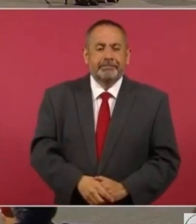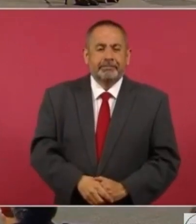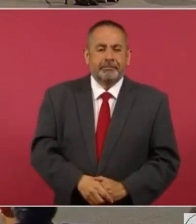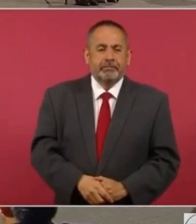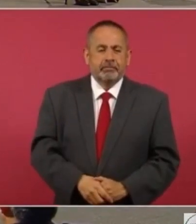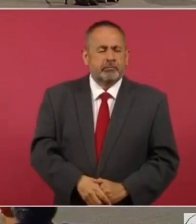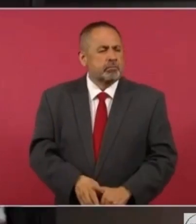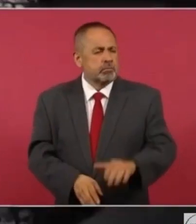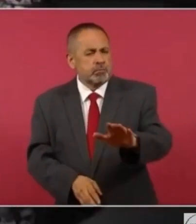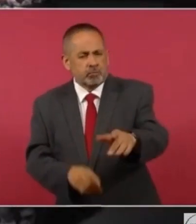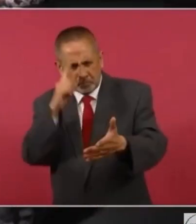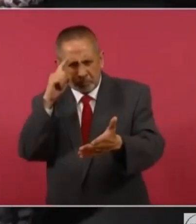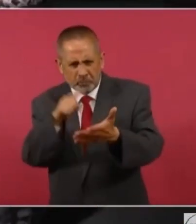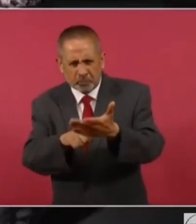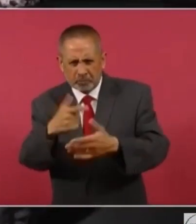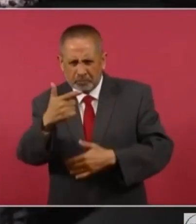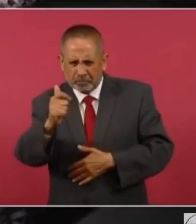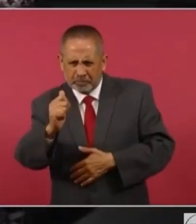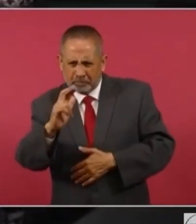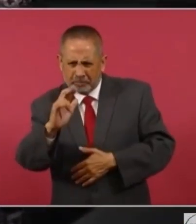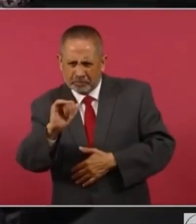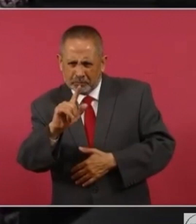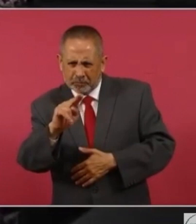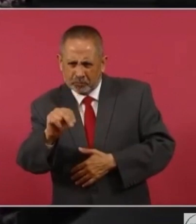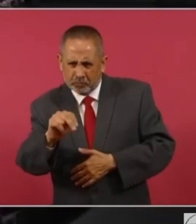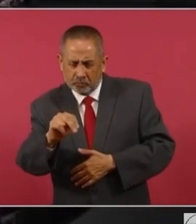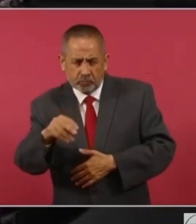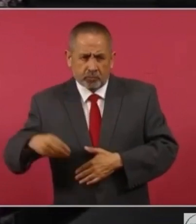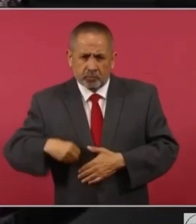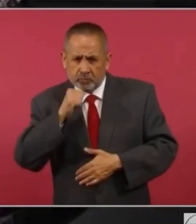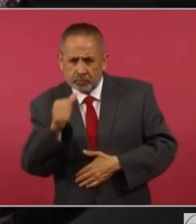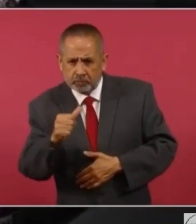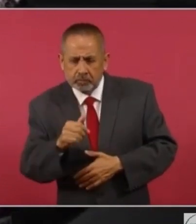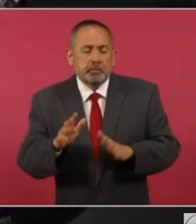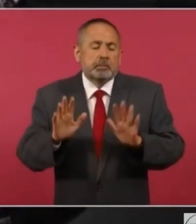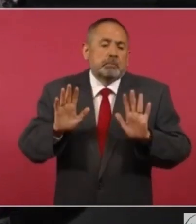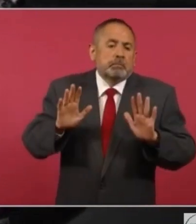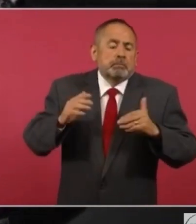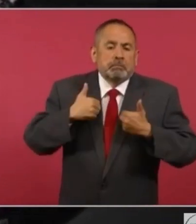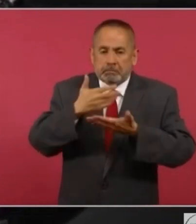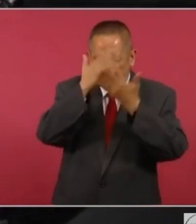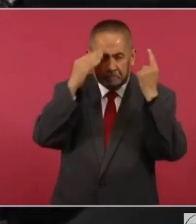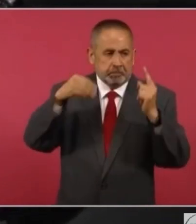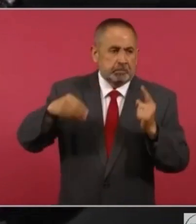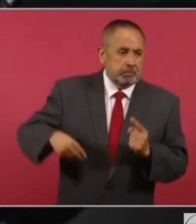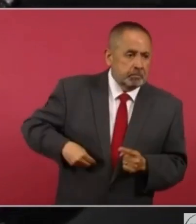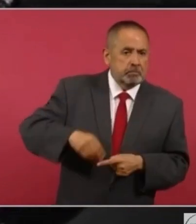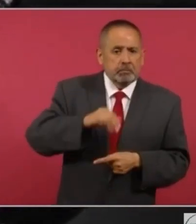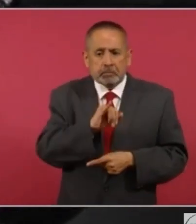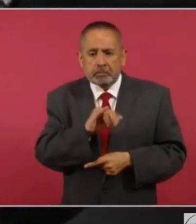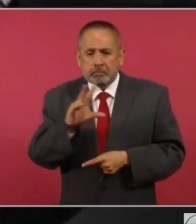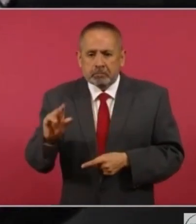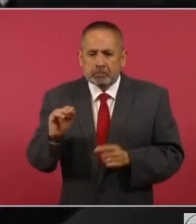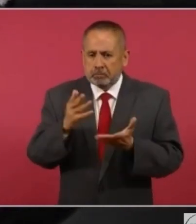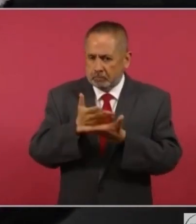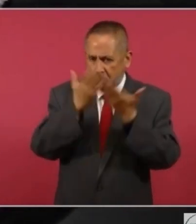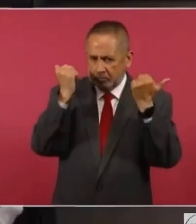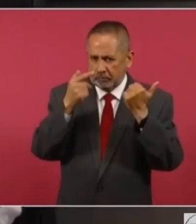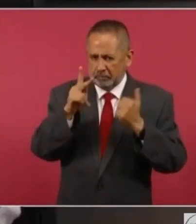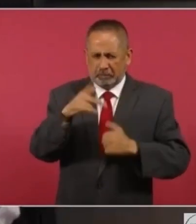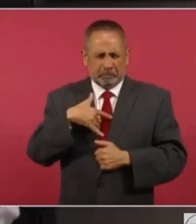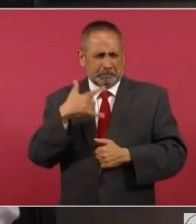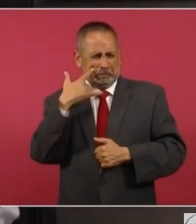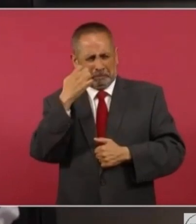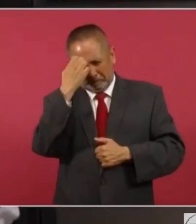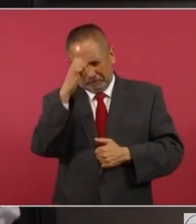¿Tú crees que García Luna es inocente? Mira, yo no puedo saber si es inocente o culpable. Lo que sí me parece extraño es que si